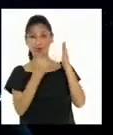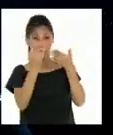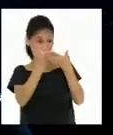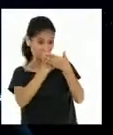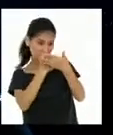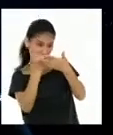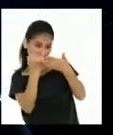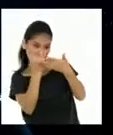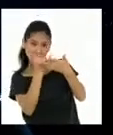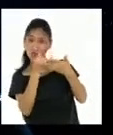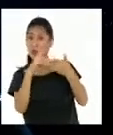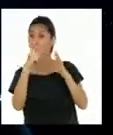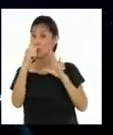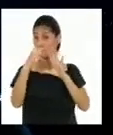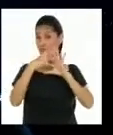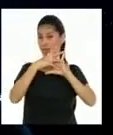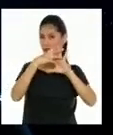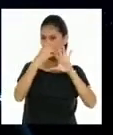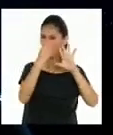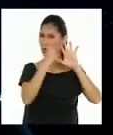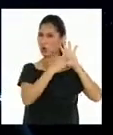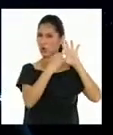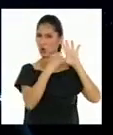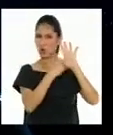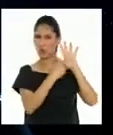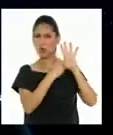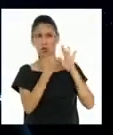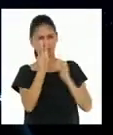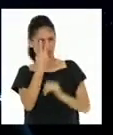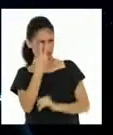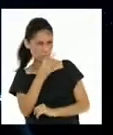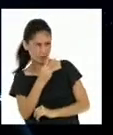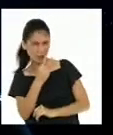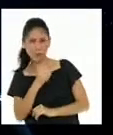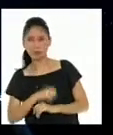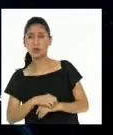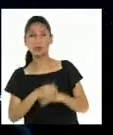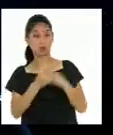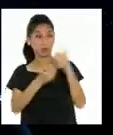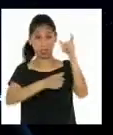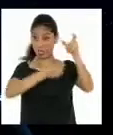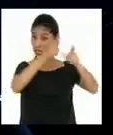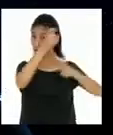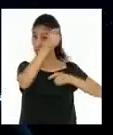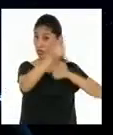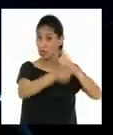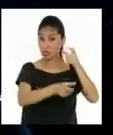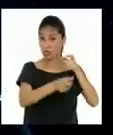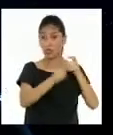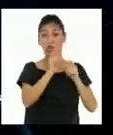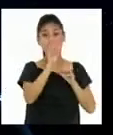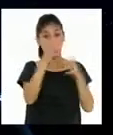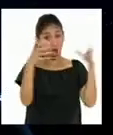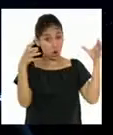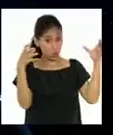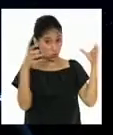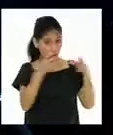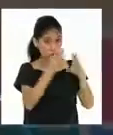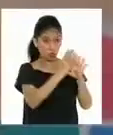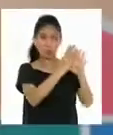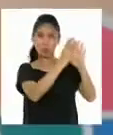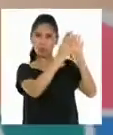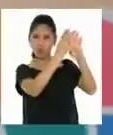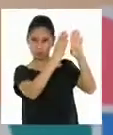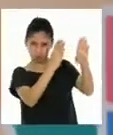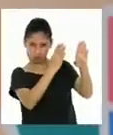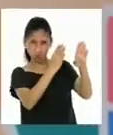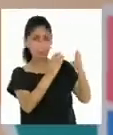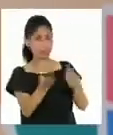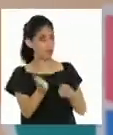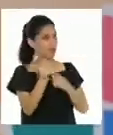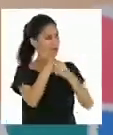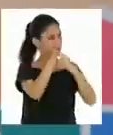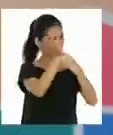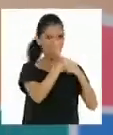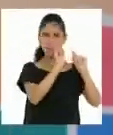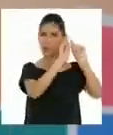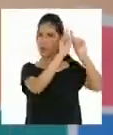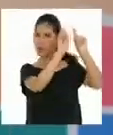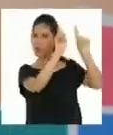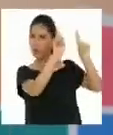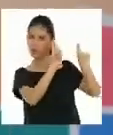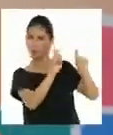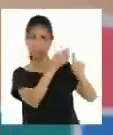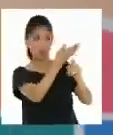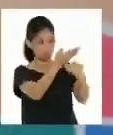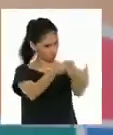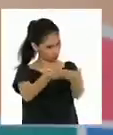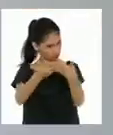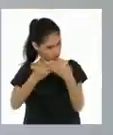reproduzca en la medida de lo posible las características de la población para que sea representativa. Pero, ¿cómo